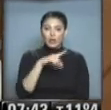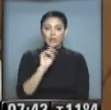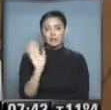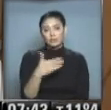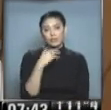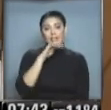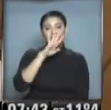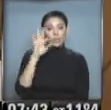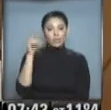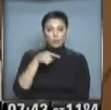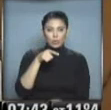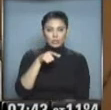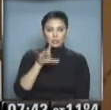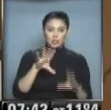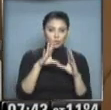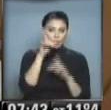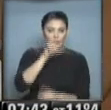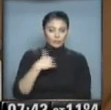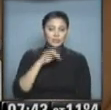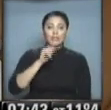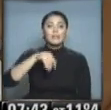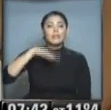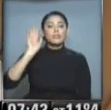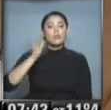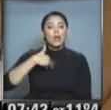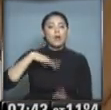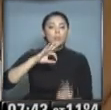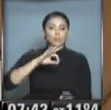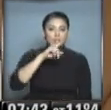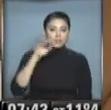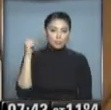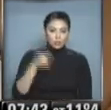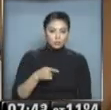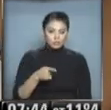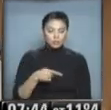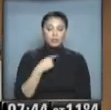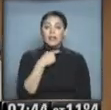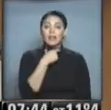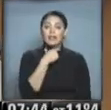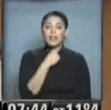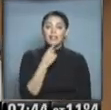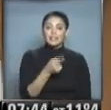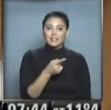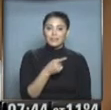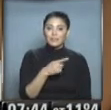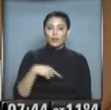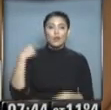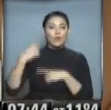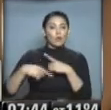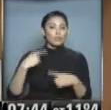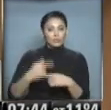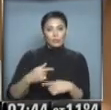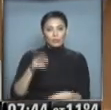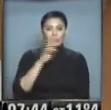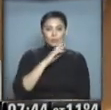somos 50 por ciento de la población sino para toda la población porque y ahí si quiero decir que voy a seguir los pasos de maría